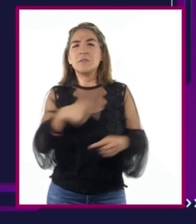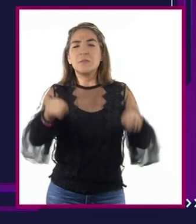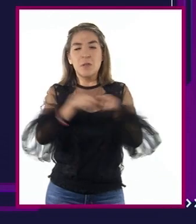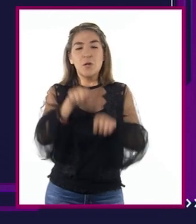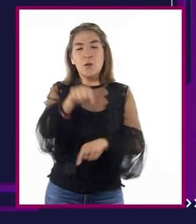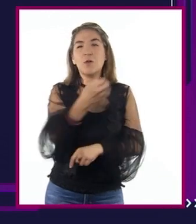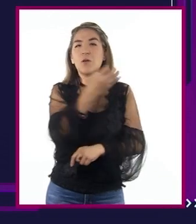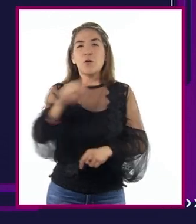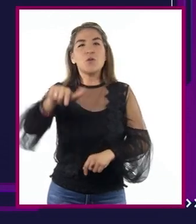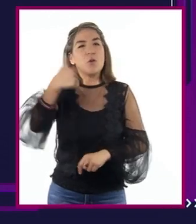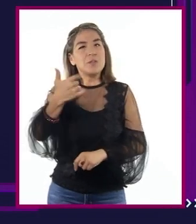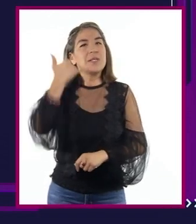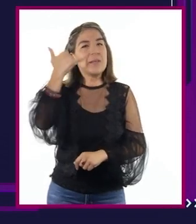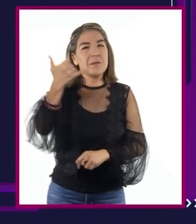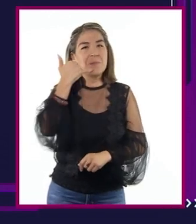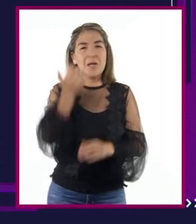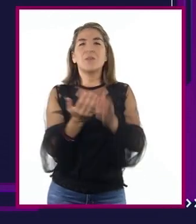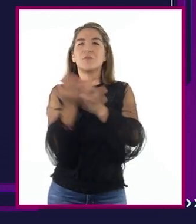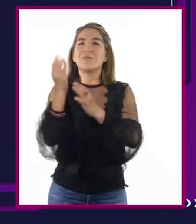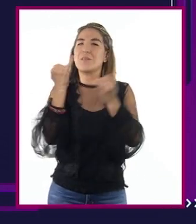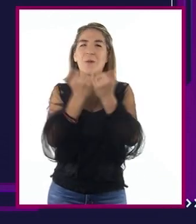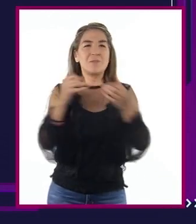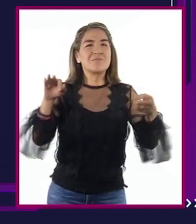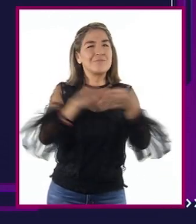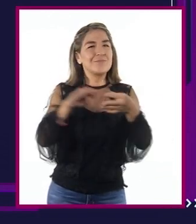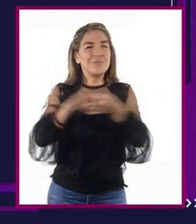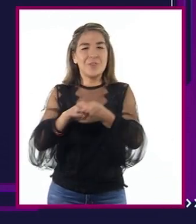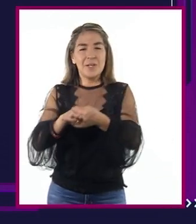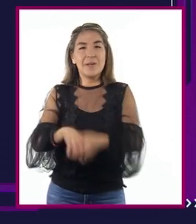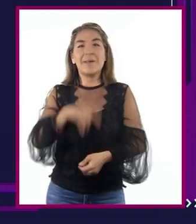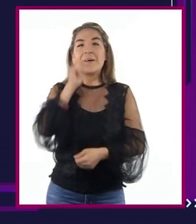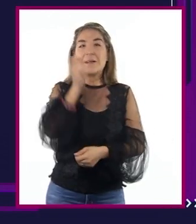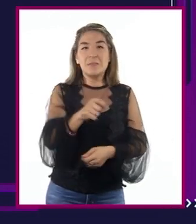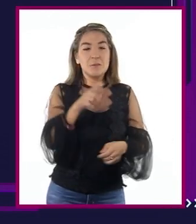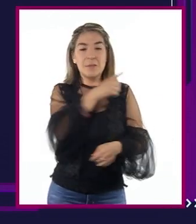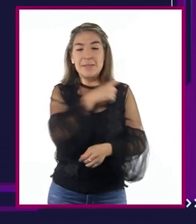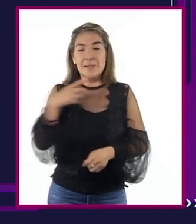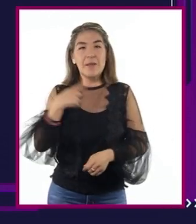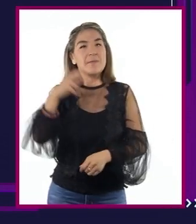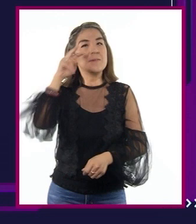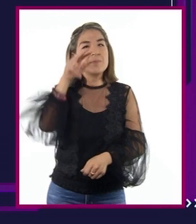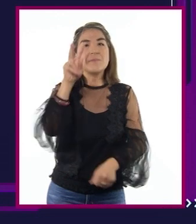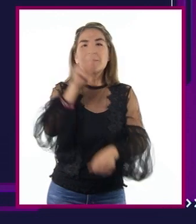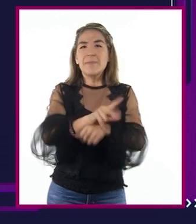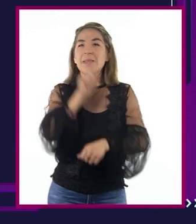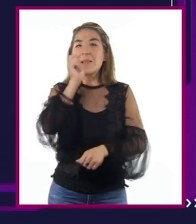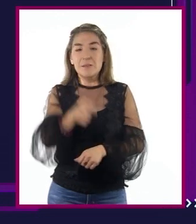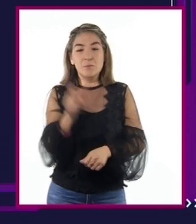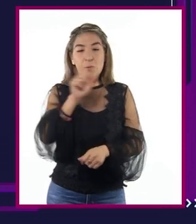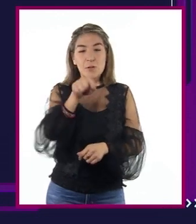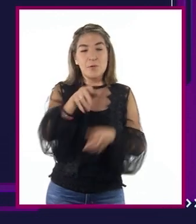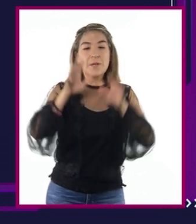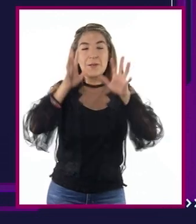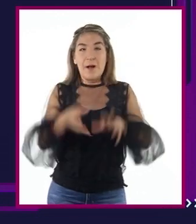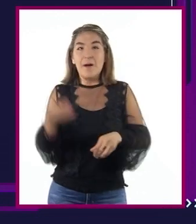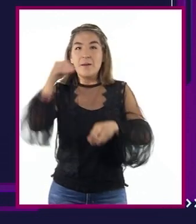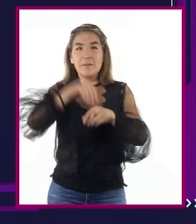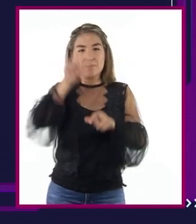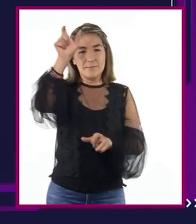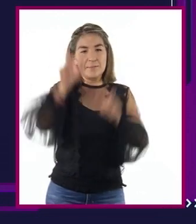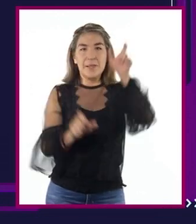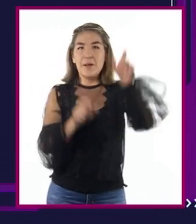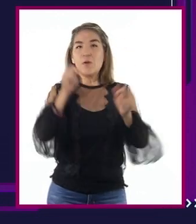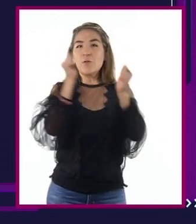12 llamadas y así sucesivamente. No debemos perder de vista que después de tener construido un